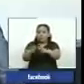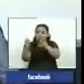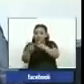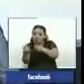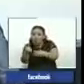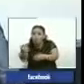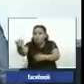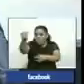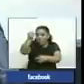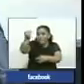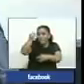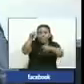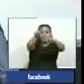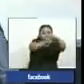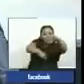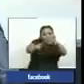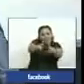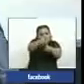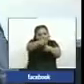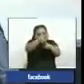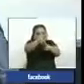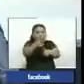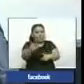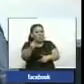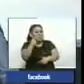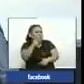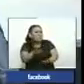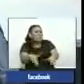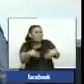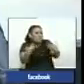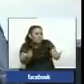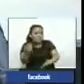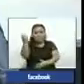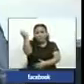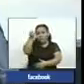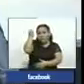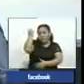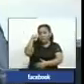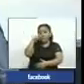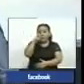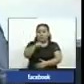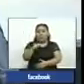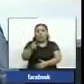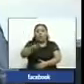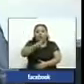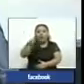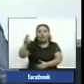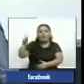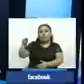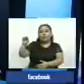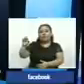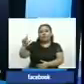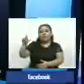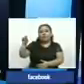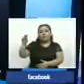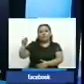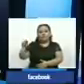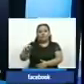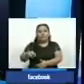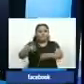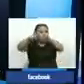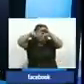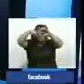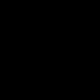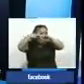militar en un polígono de tiro. Conozcamos más sobre estas declaraciones que recogió Nelson Quinteros. Estas